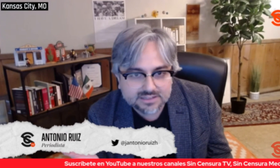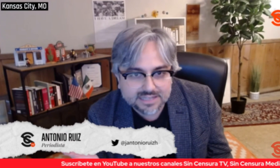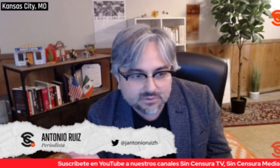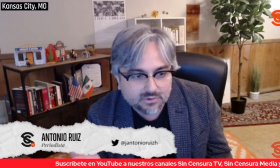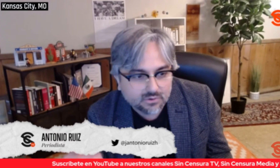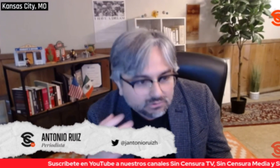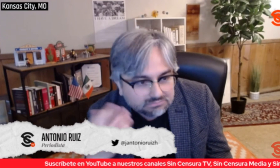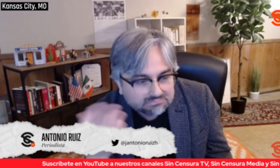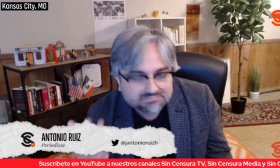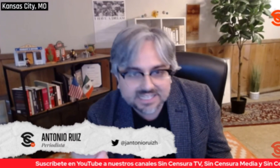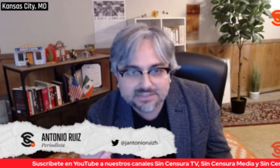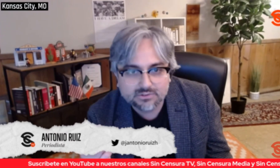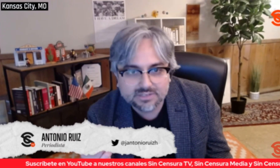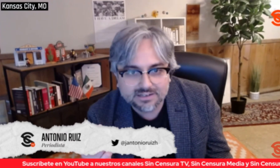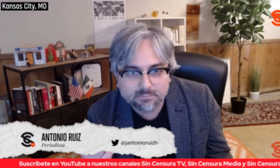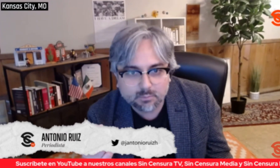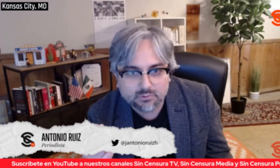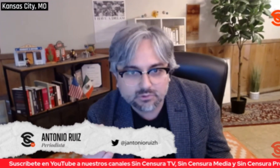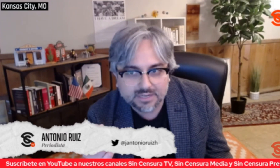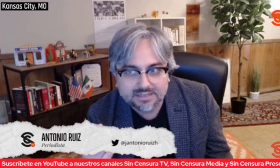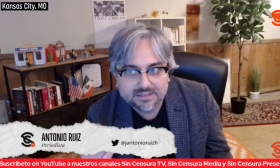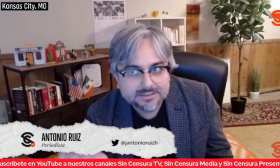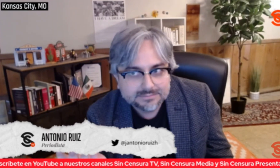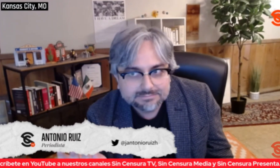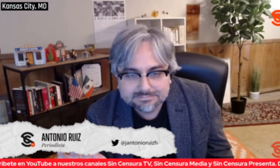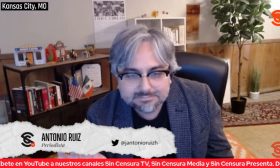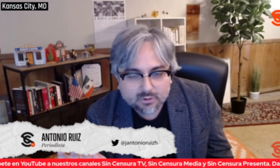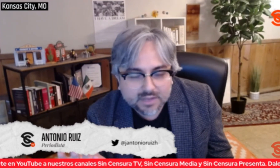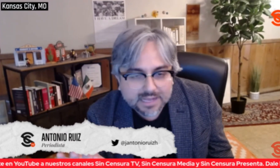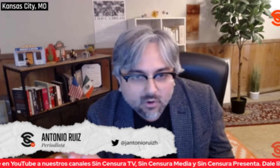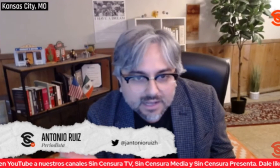están sustentando con datos que les proporcionan